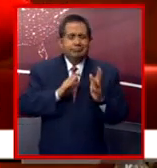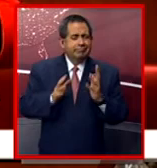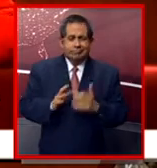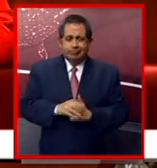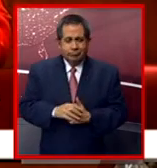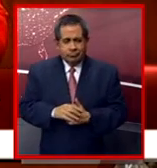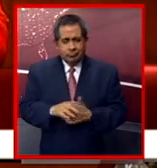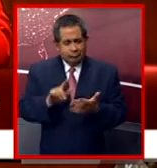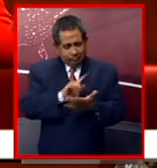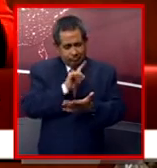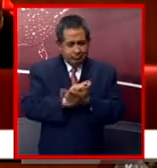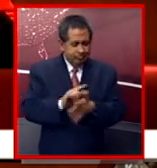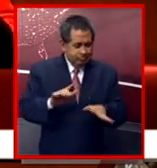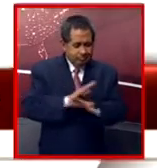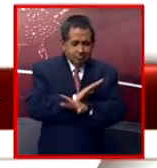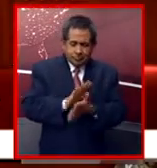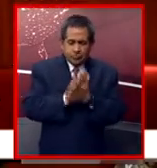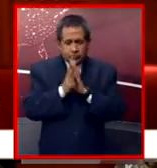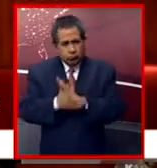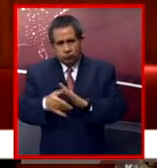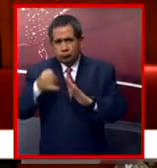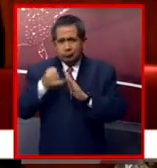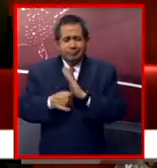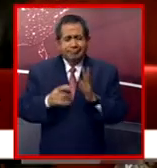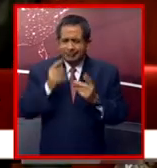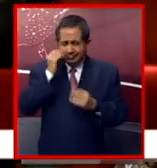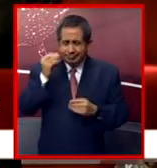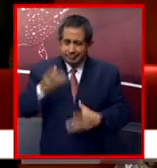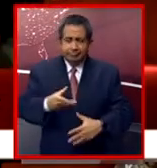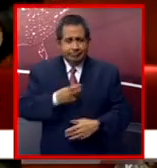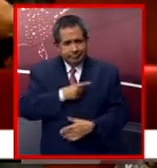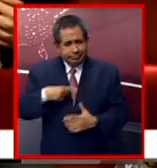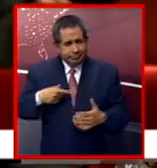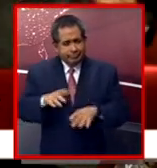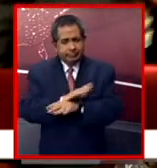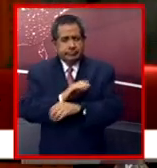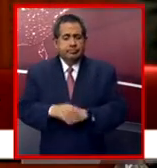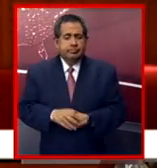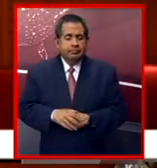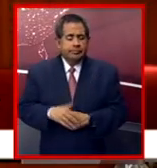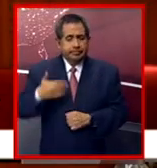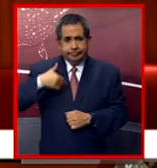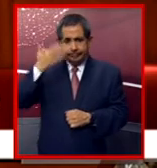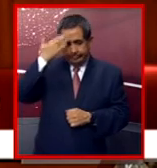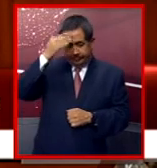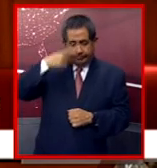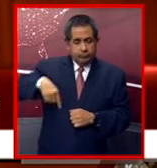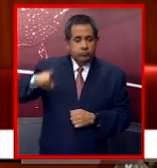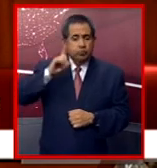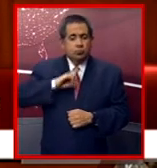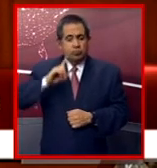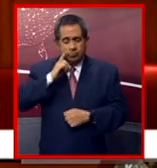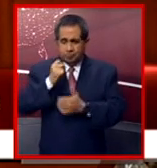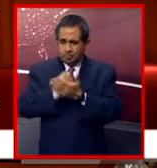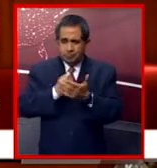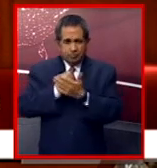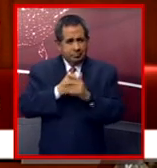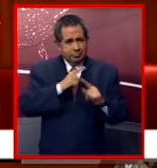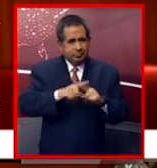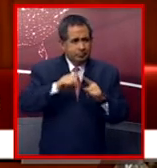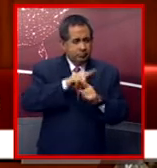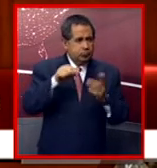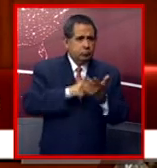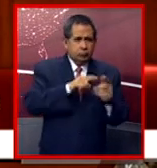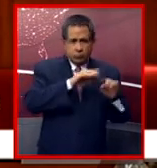reformas estructurales o de gran calado. Estamos convencidas que las luchas de las mujeres es una lucha transversal, no